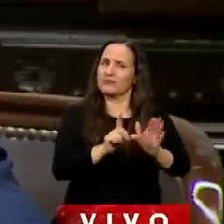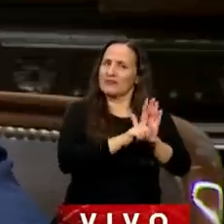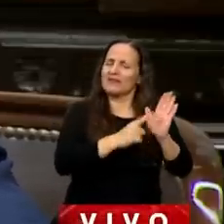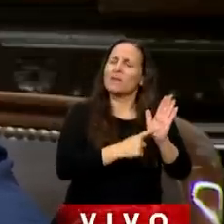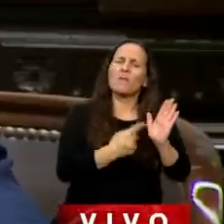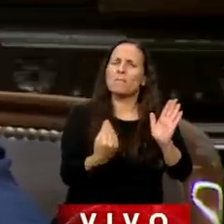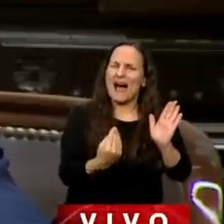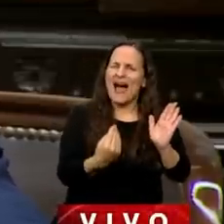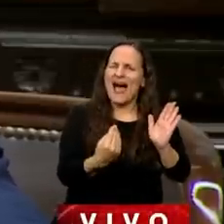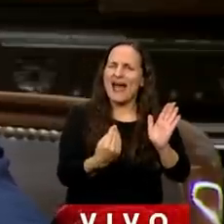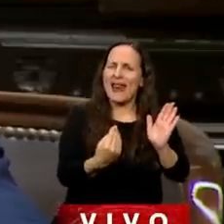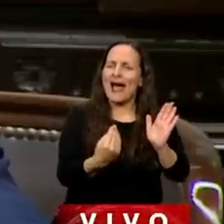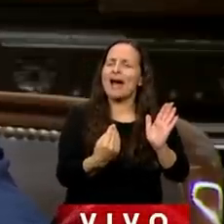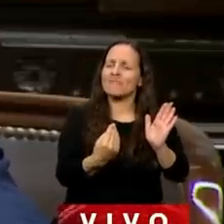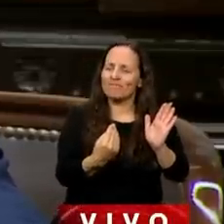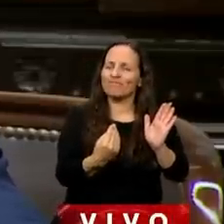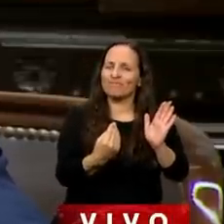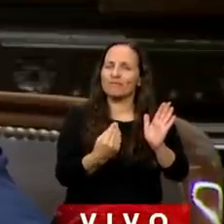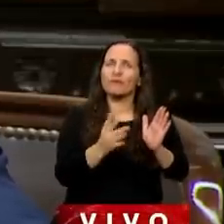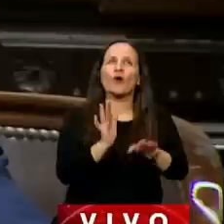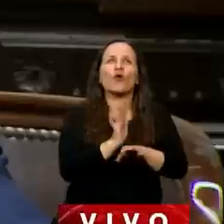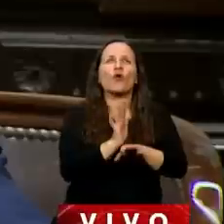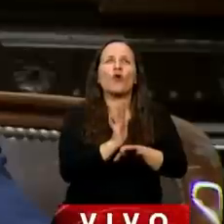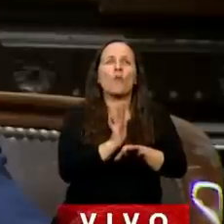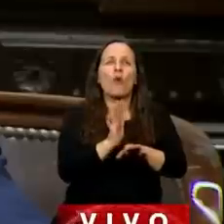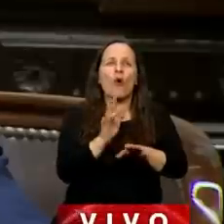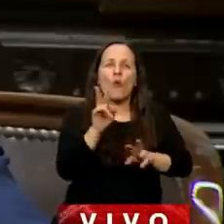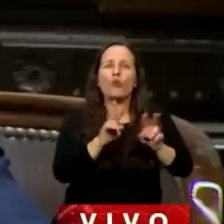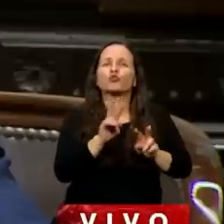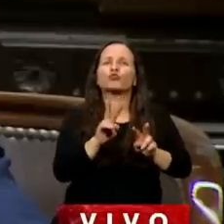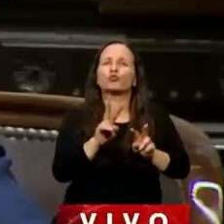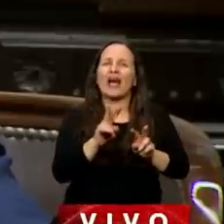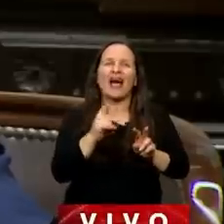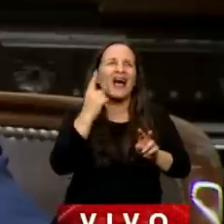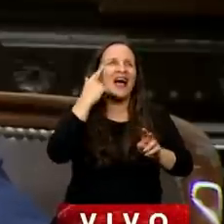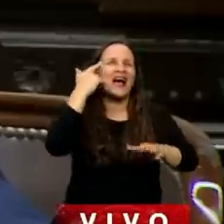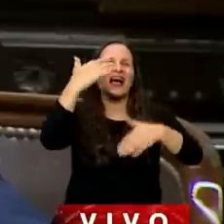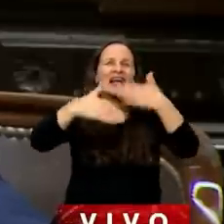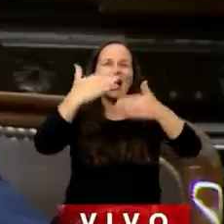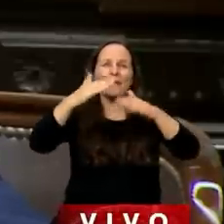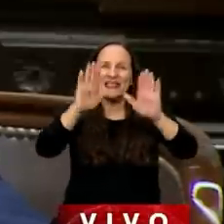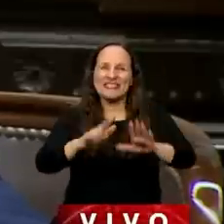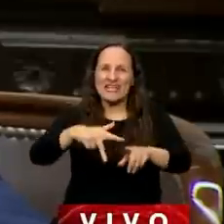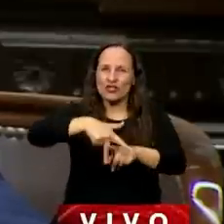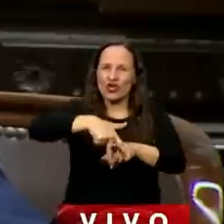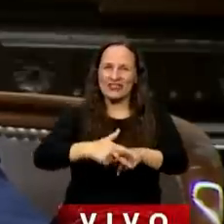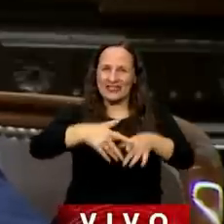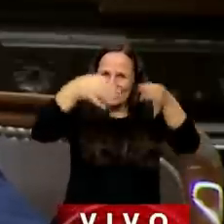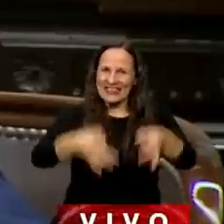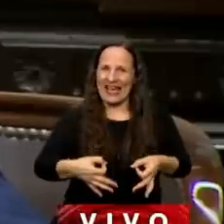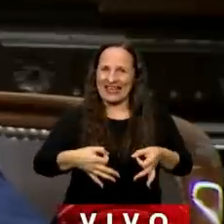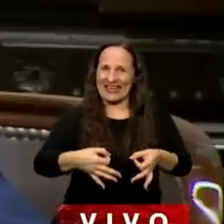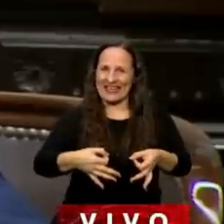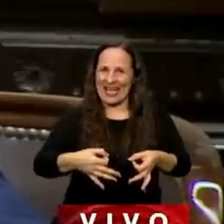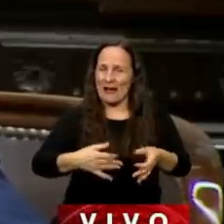intentando generar una corriente de mejora en la capacitación técnica, sobre